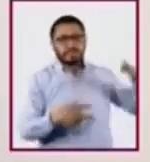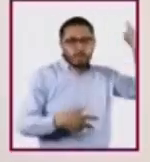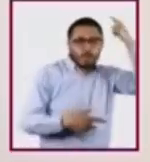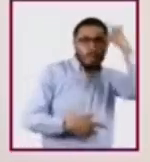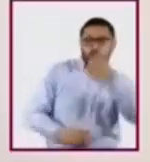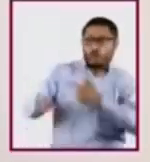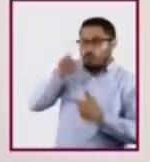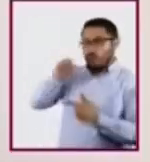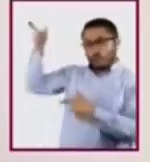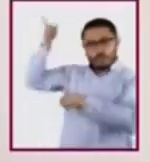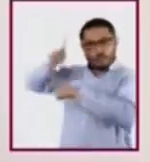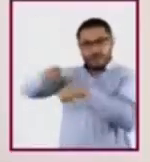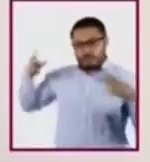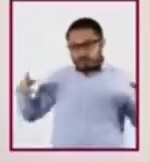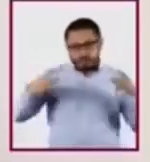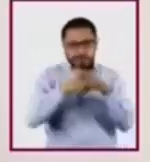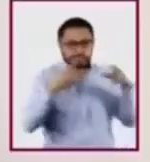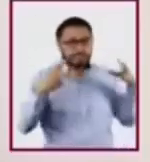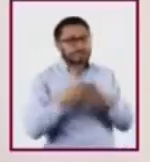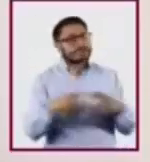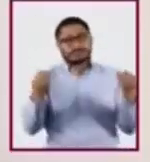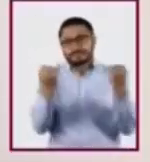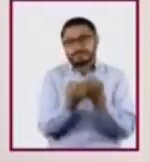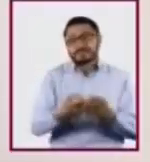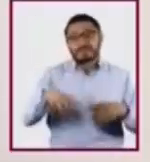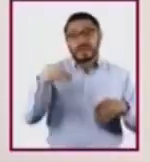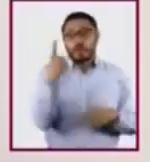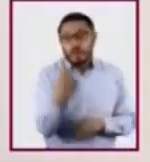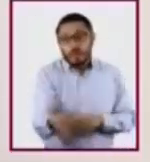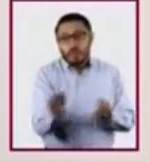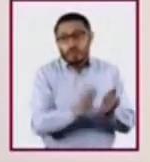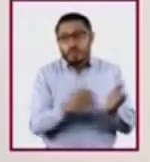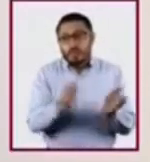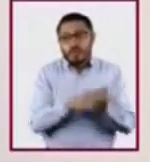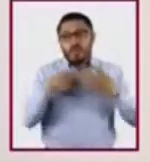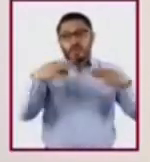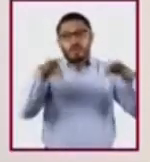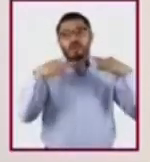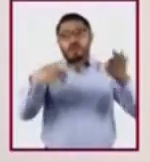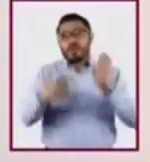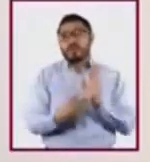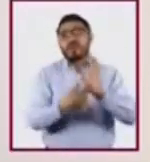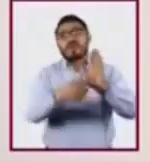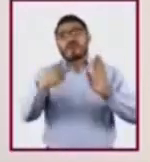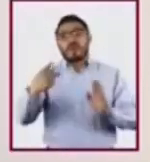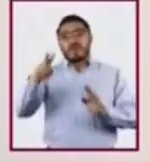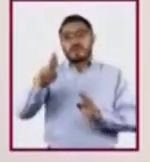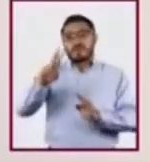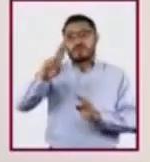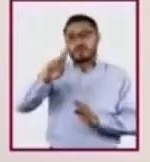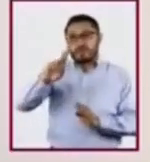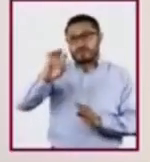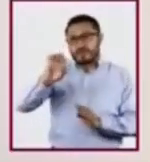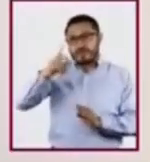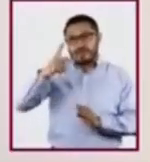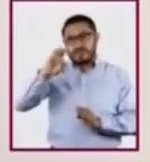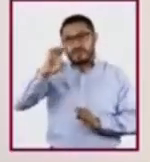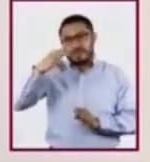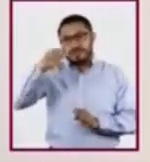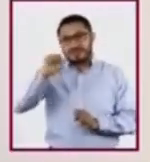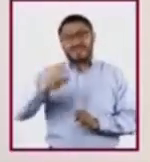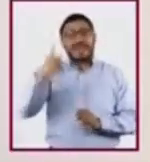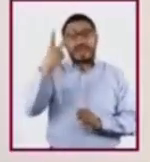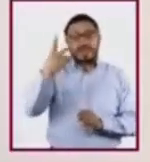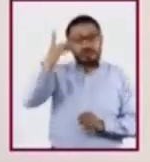del día. Al igual, uno de los pocos documentos dejados por los purépechas revela que dos de sus